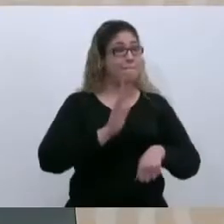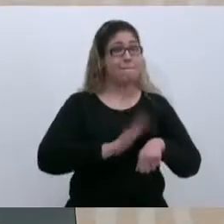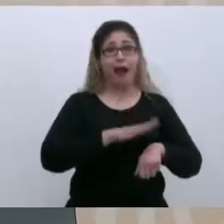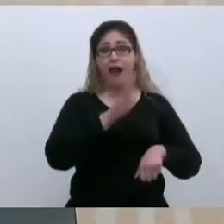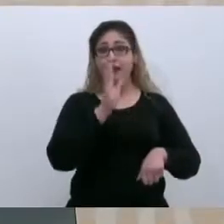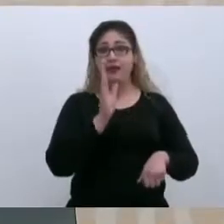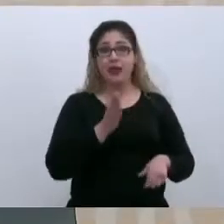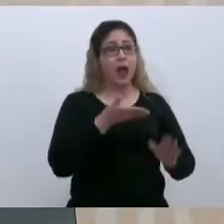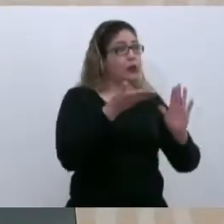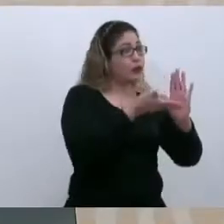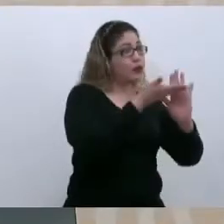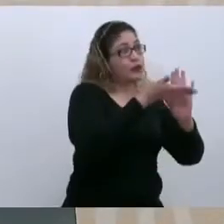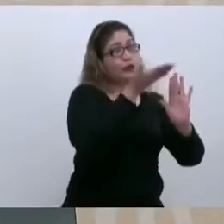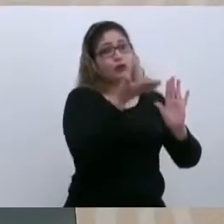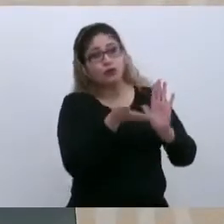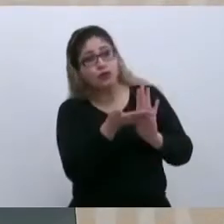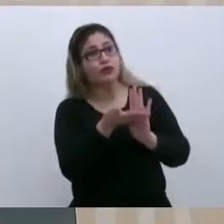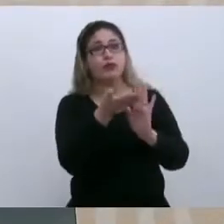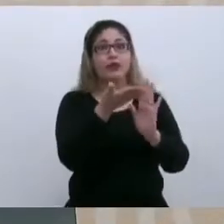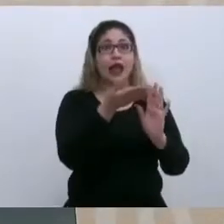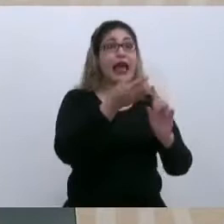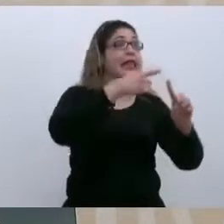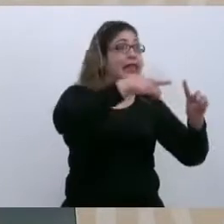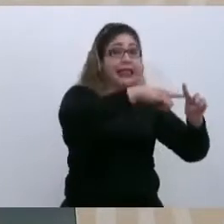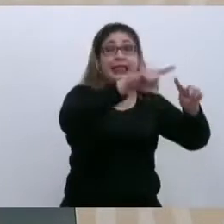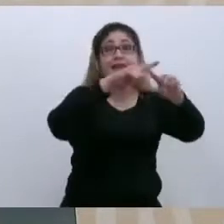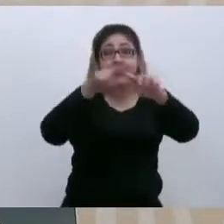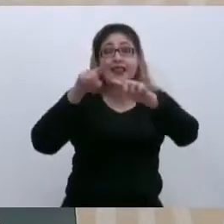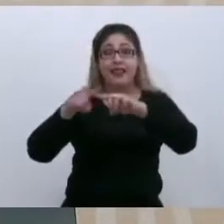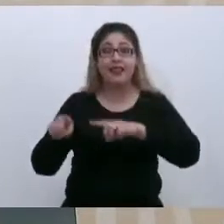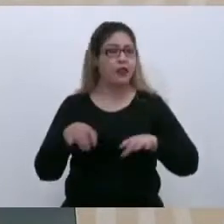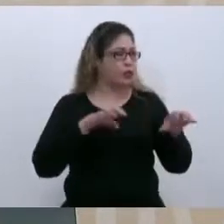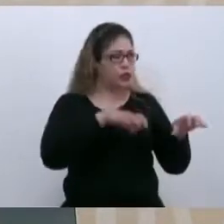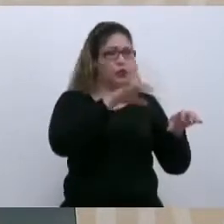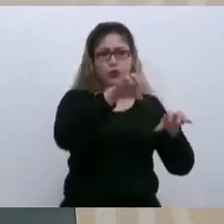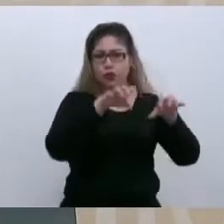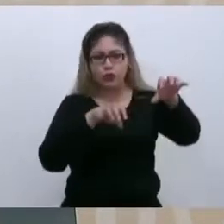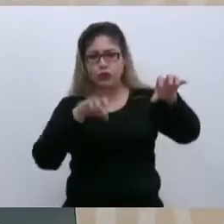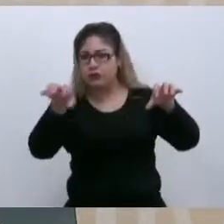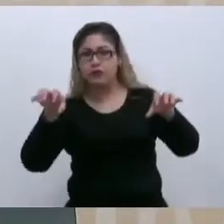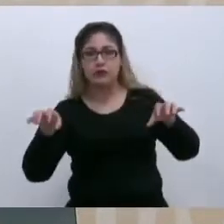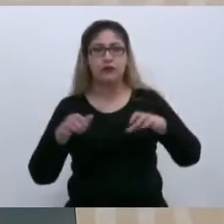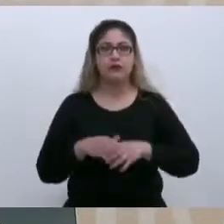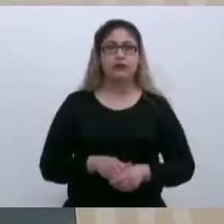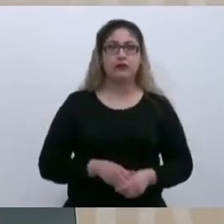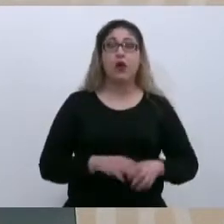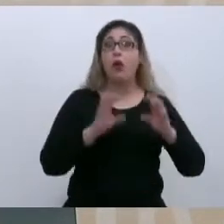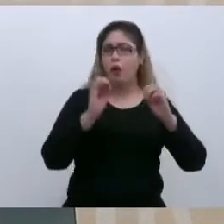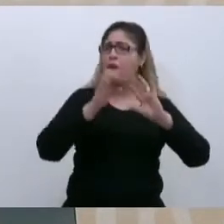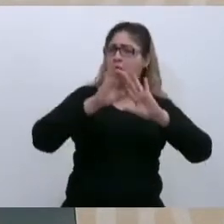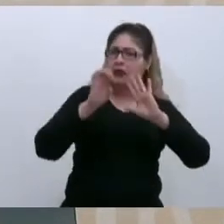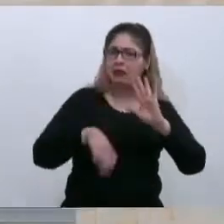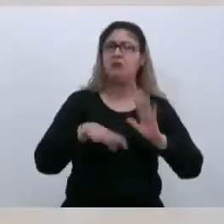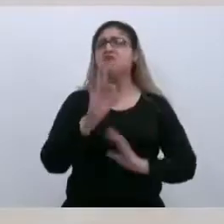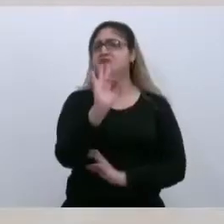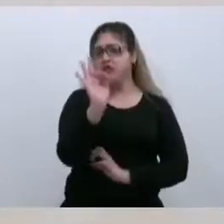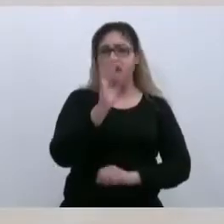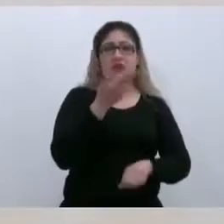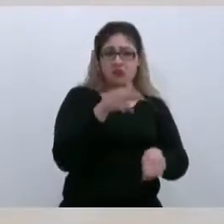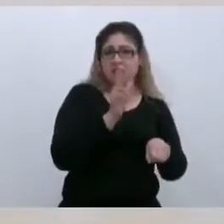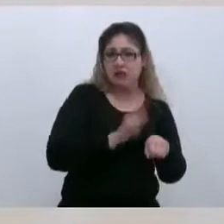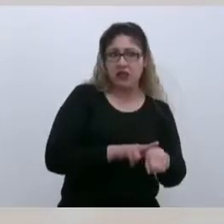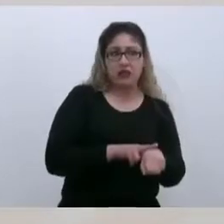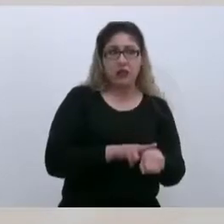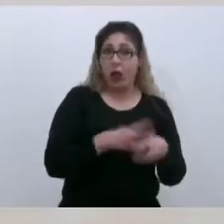veces incluso en instalaciones no hospitalarias como el autódromo o los centros de rehabilitación del Teletón. Pero una de